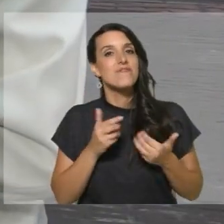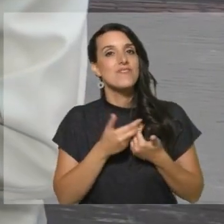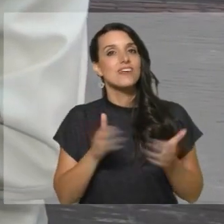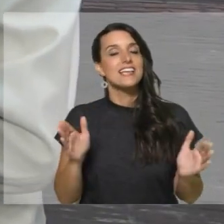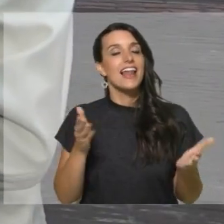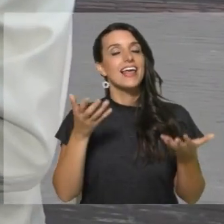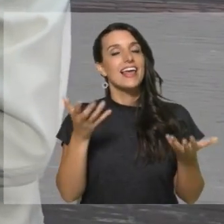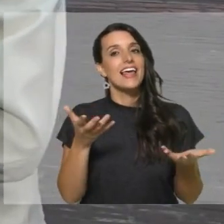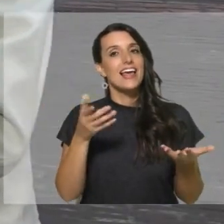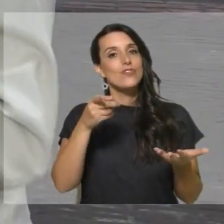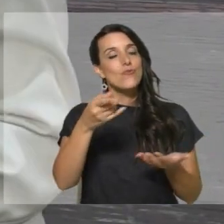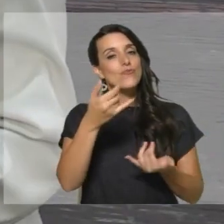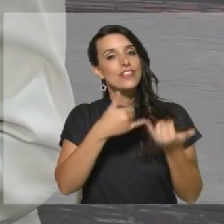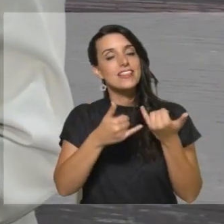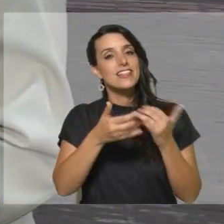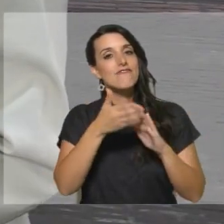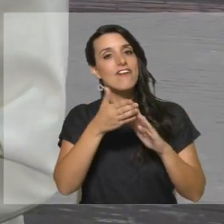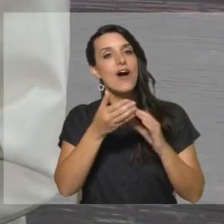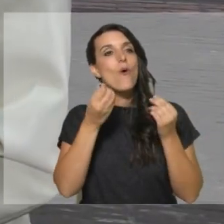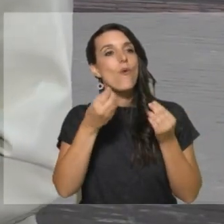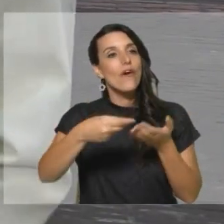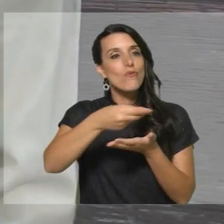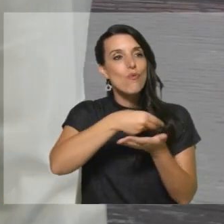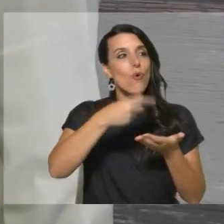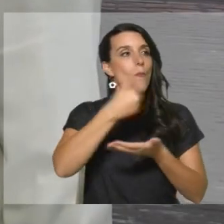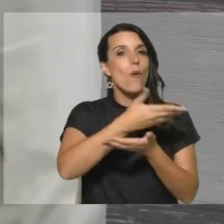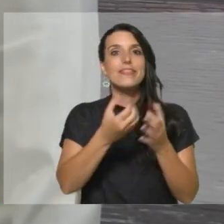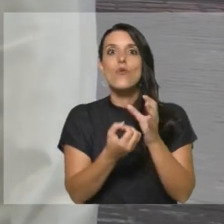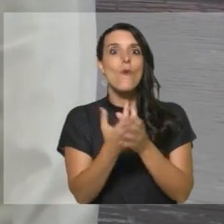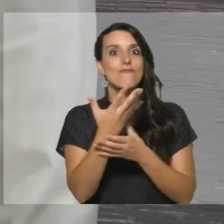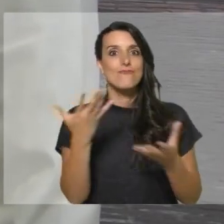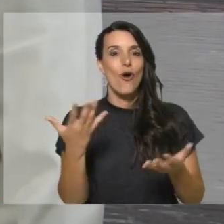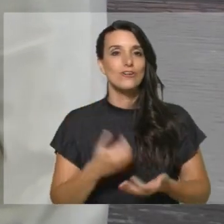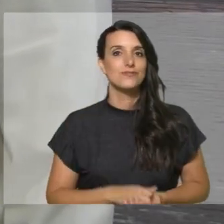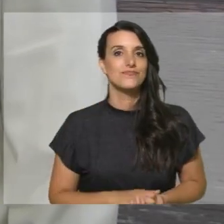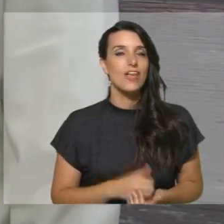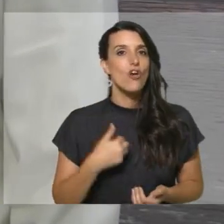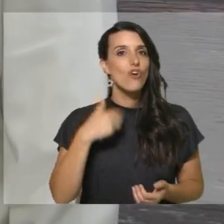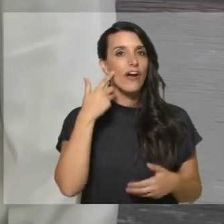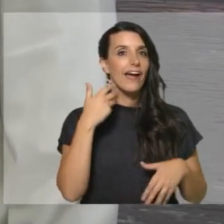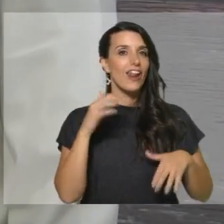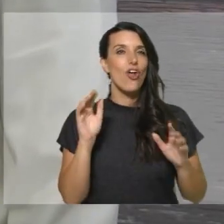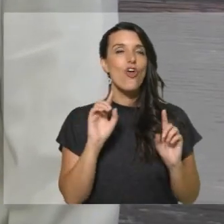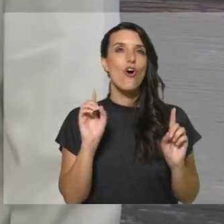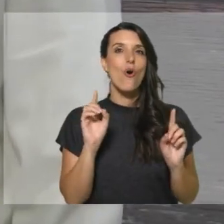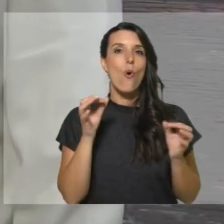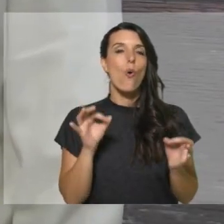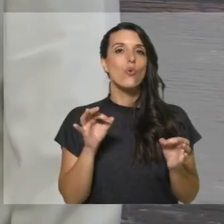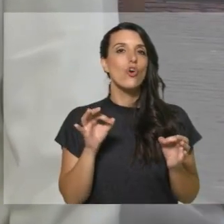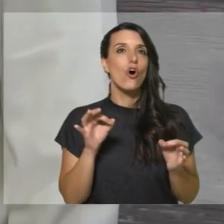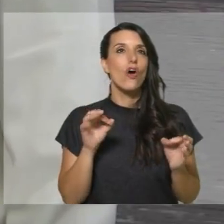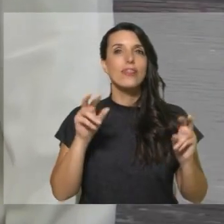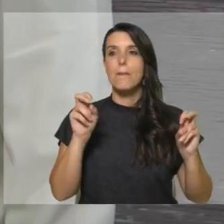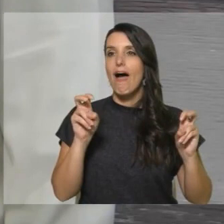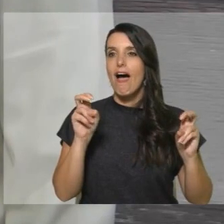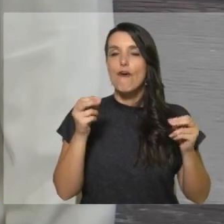ceremonia, hablábamos si había tendencias dentro de las cosas que se presentaron. Yo creo que no necesariamente tendencias en cuanto a